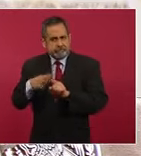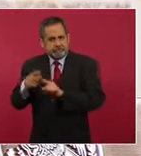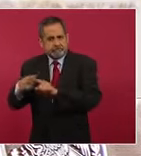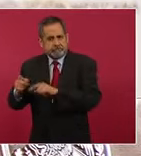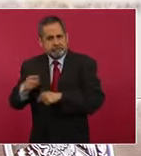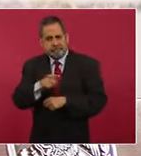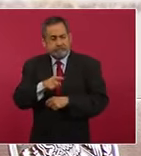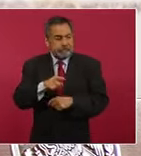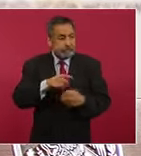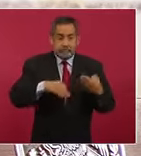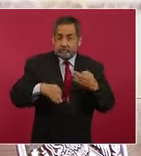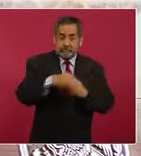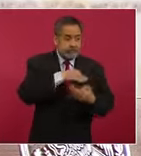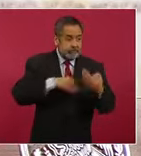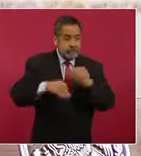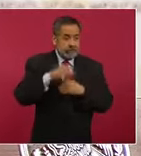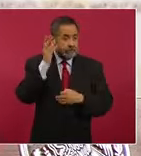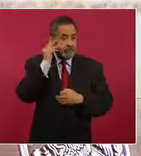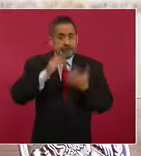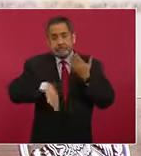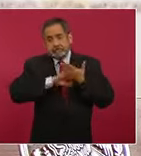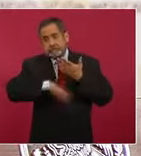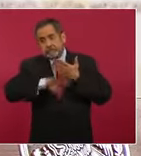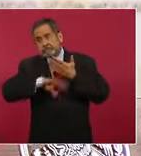cámbienle todas las estaciones en contra.